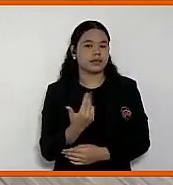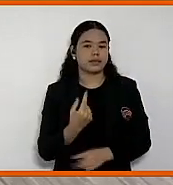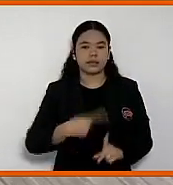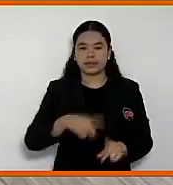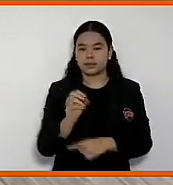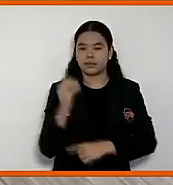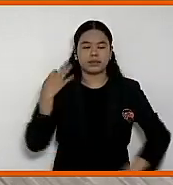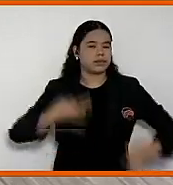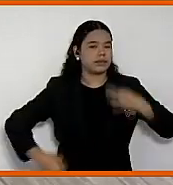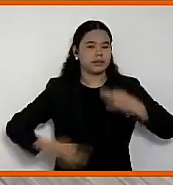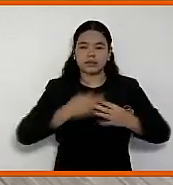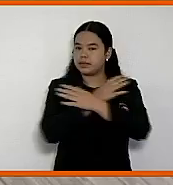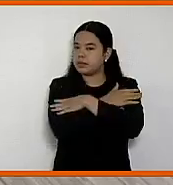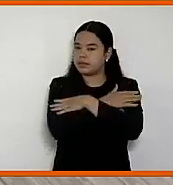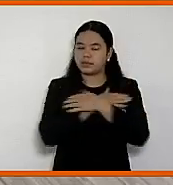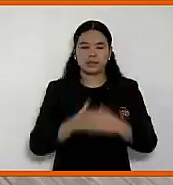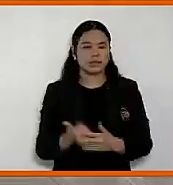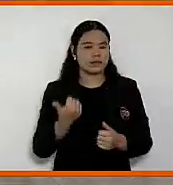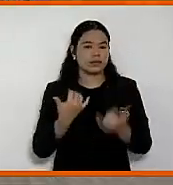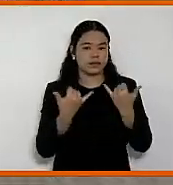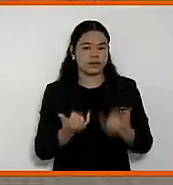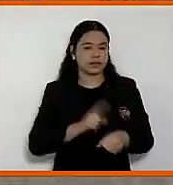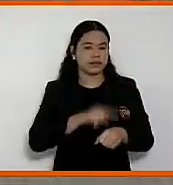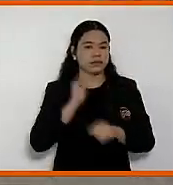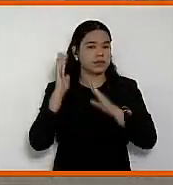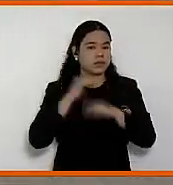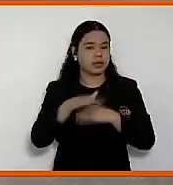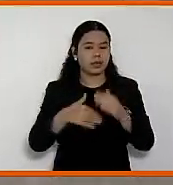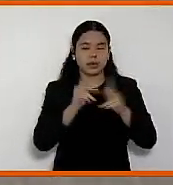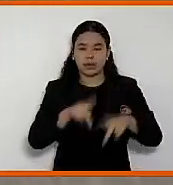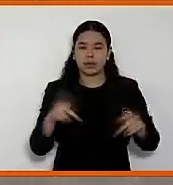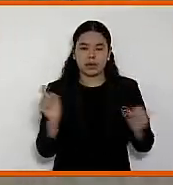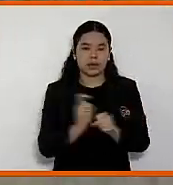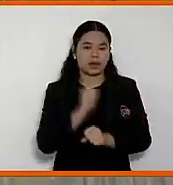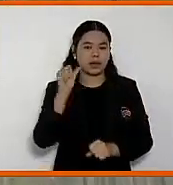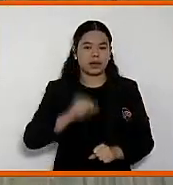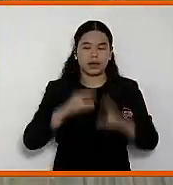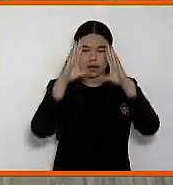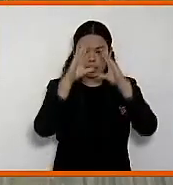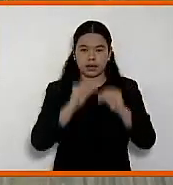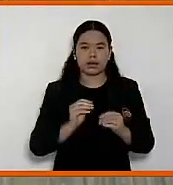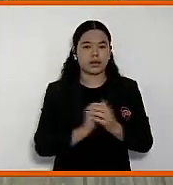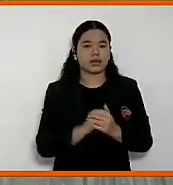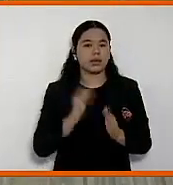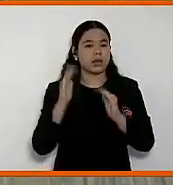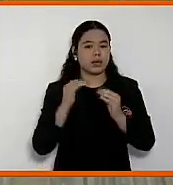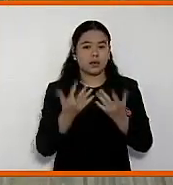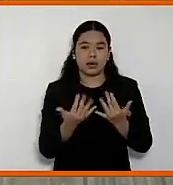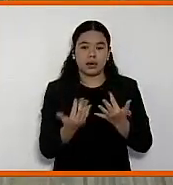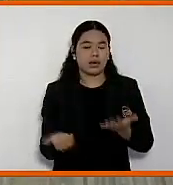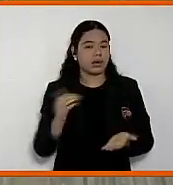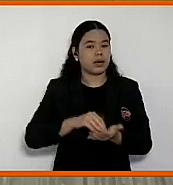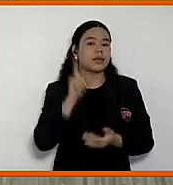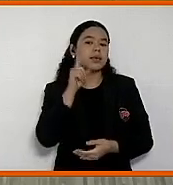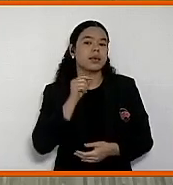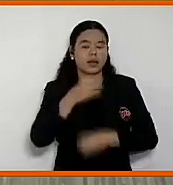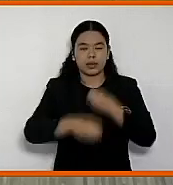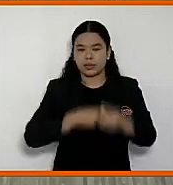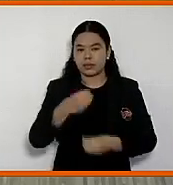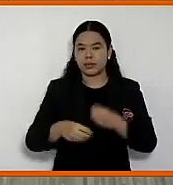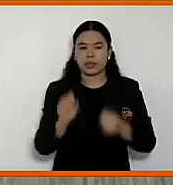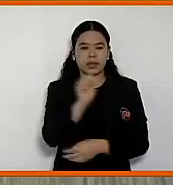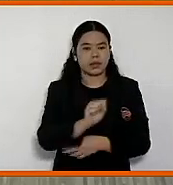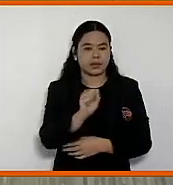0. Muchas felicidades. Esperamos que seas parte de nuestros afortunados ganadores para esta noche y te esperamos mañana en nuestros sorteos de fin de